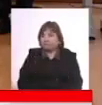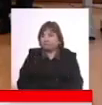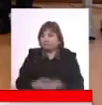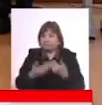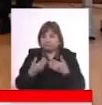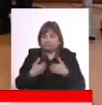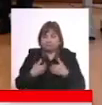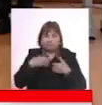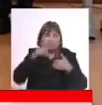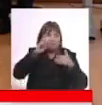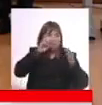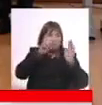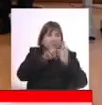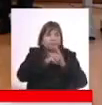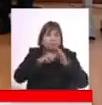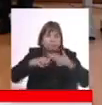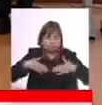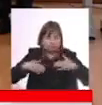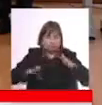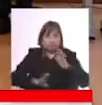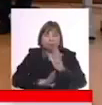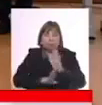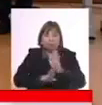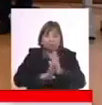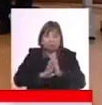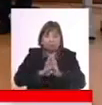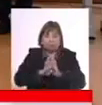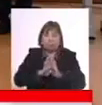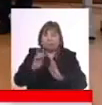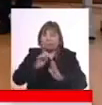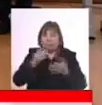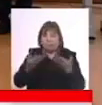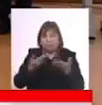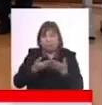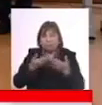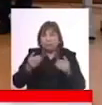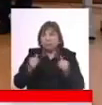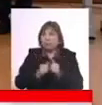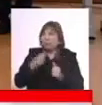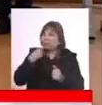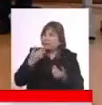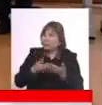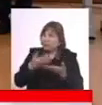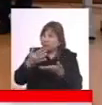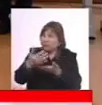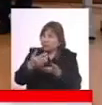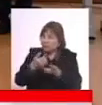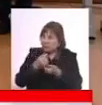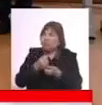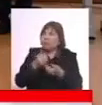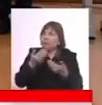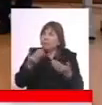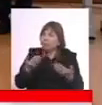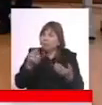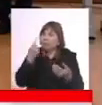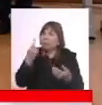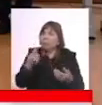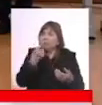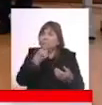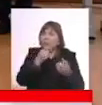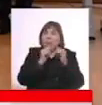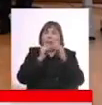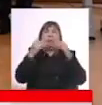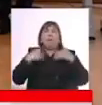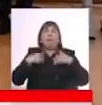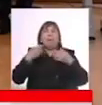a tener convergencia para poder superar no solamente la informalidad, sino también conseguir que cada